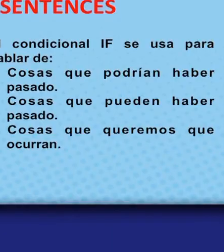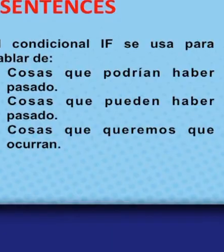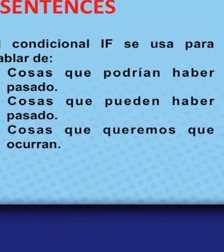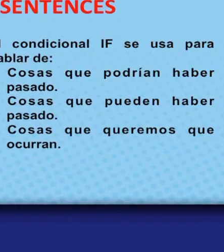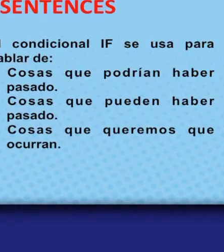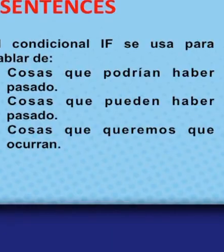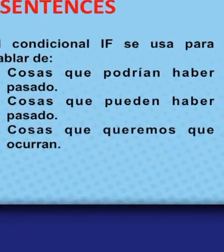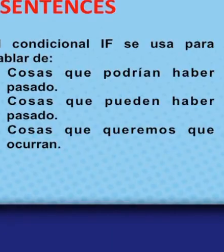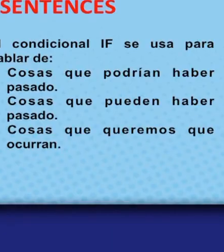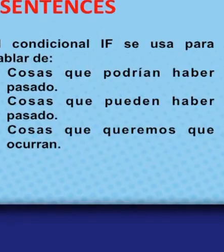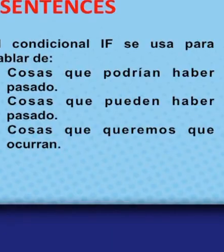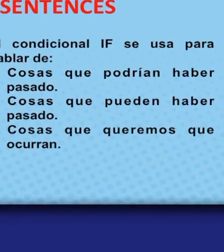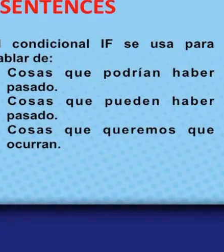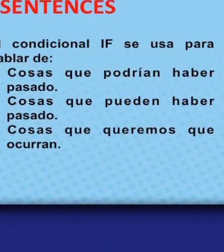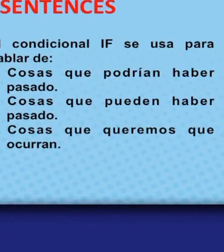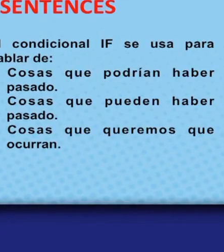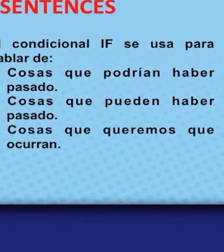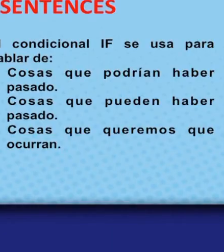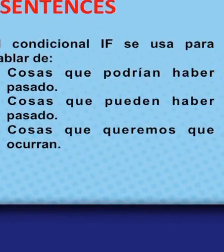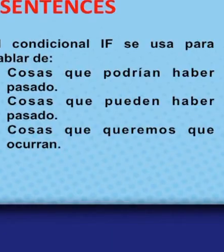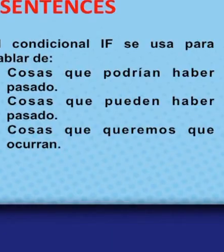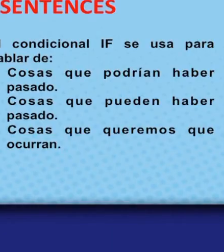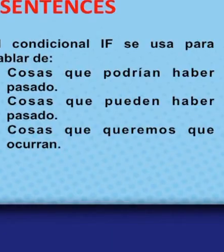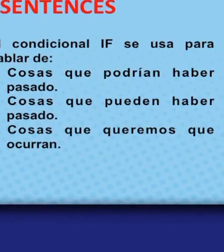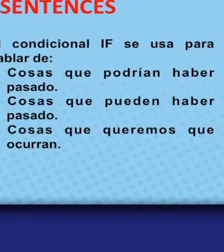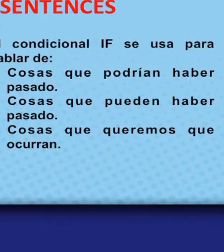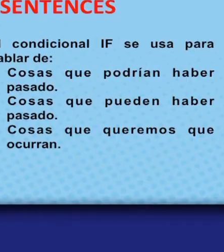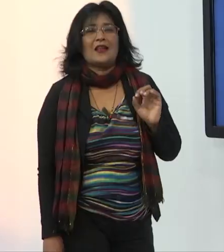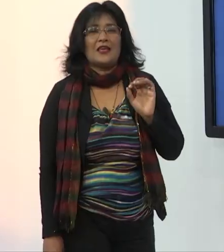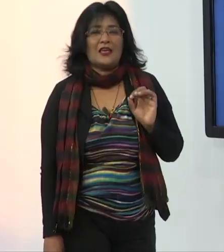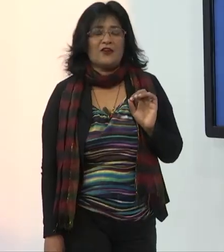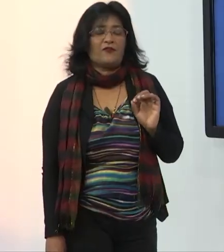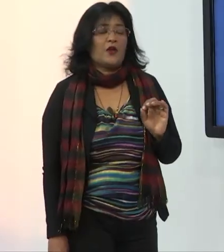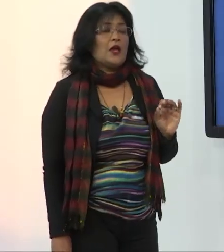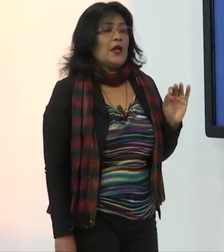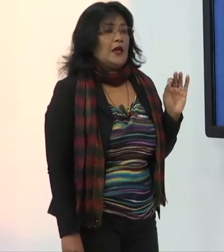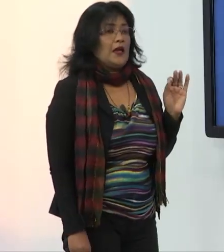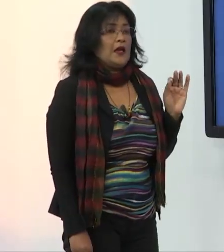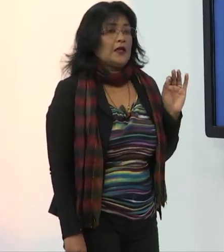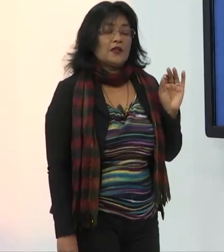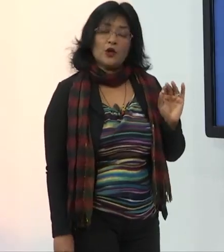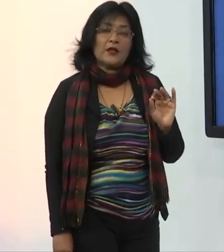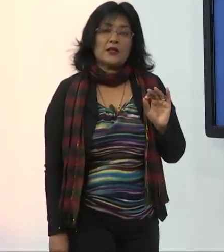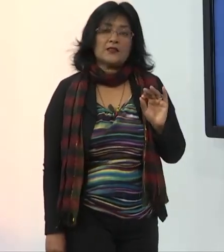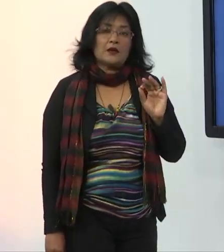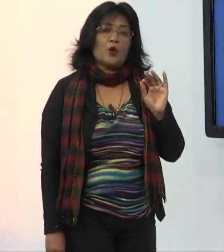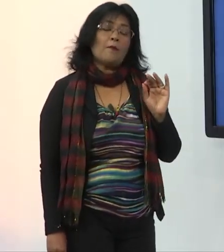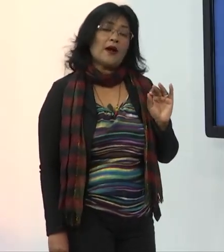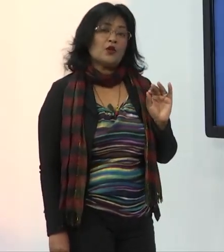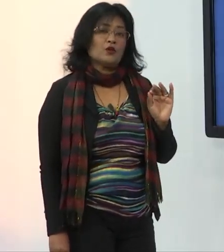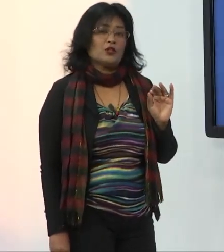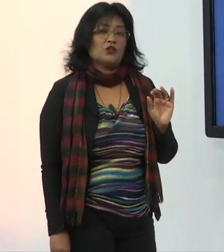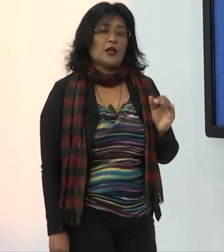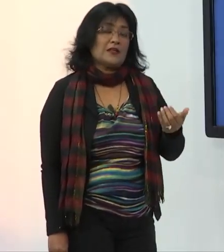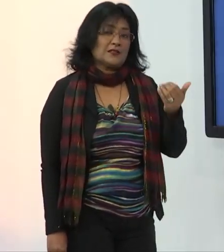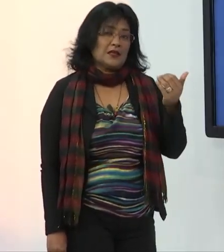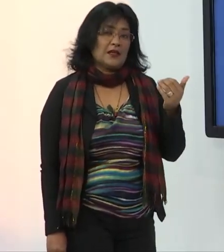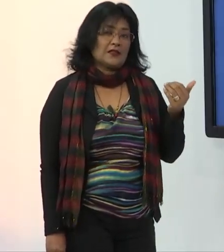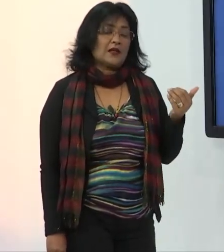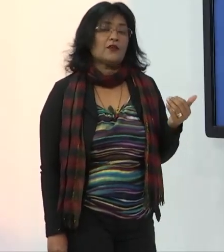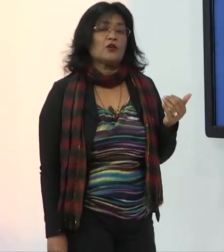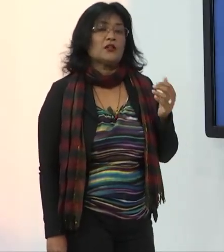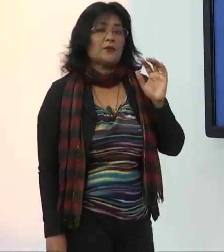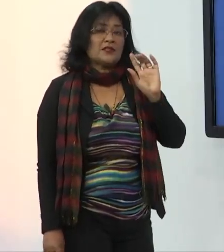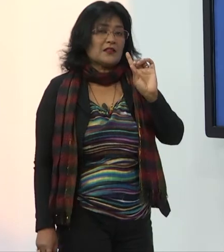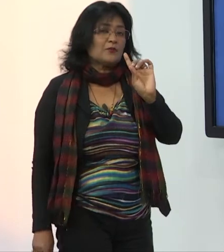Seguimos aquí. Vamos a ver qué son estos. El condicional if. En el idioma inglés tenemos varios condicionales.